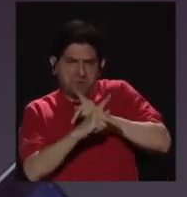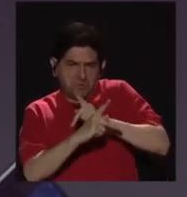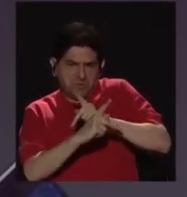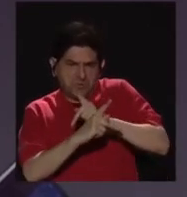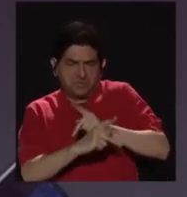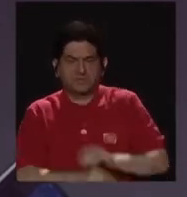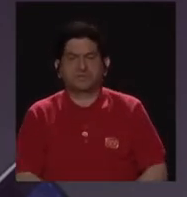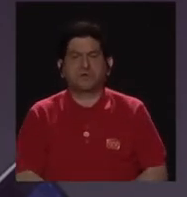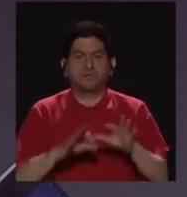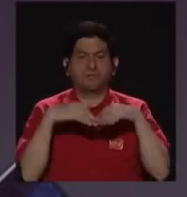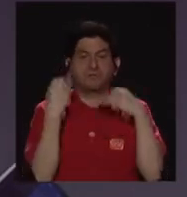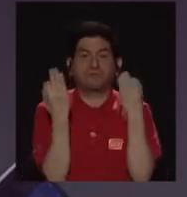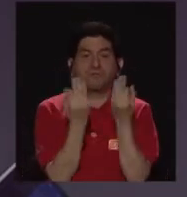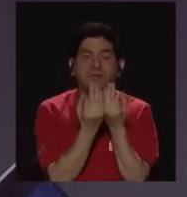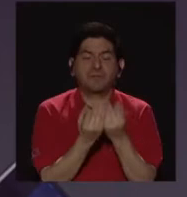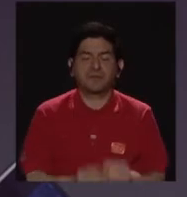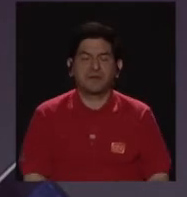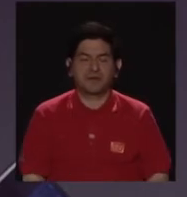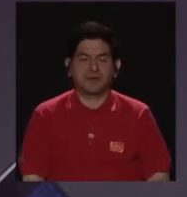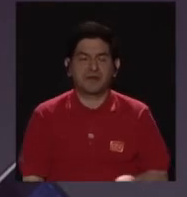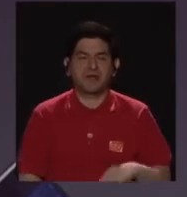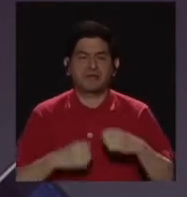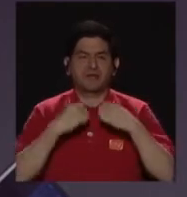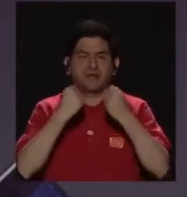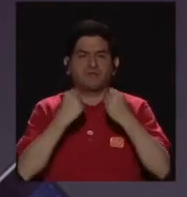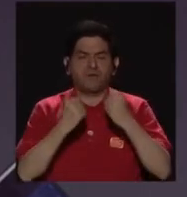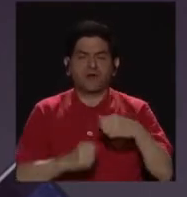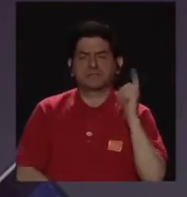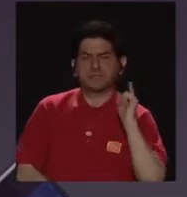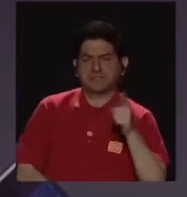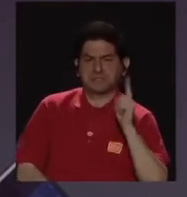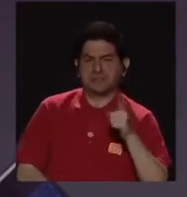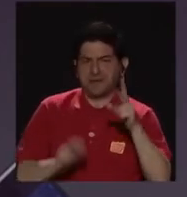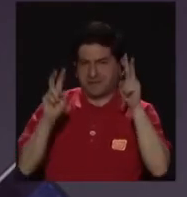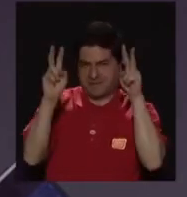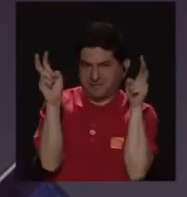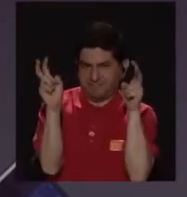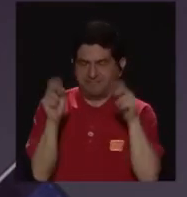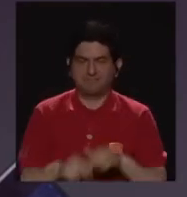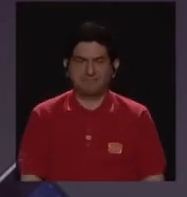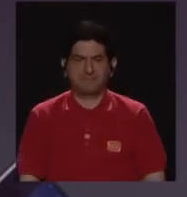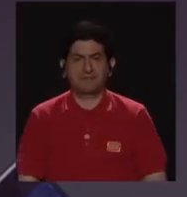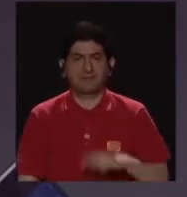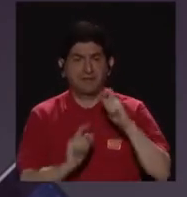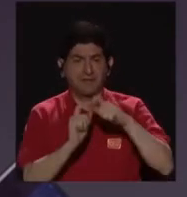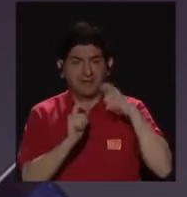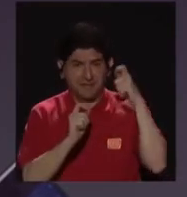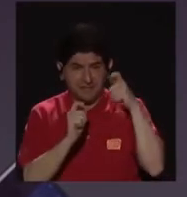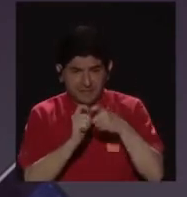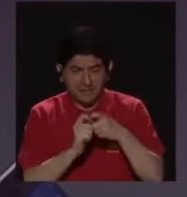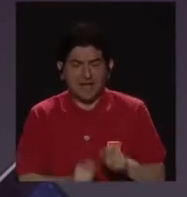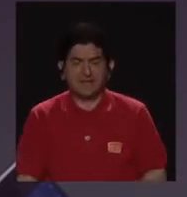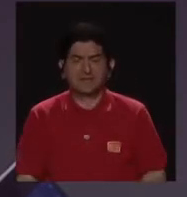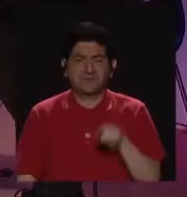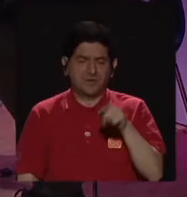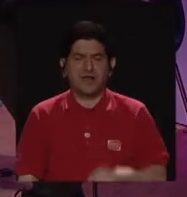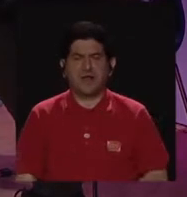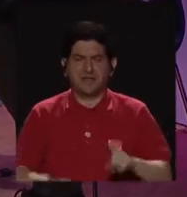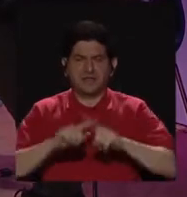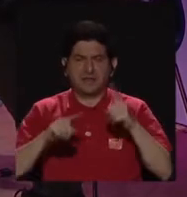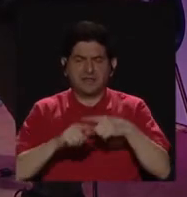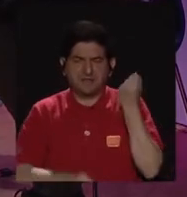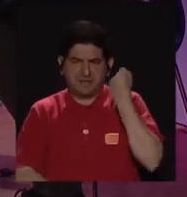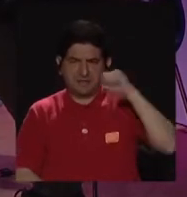estudiar a la familia de las fuerzas que le amenazan verdad en este caso las disidencias sexuales